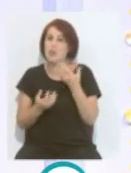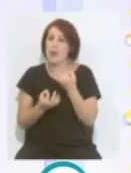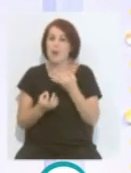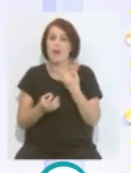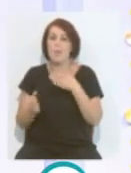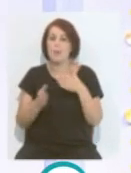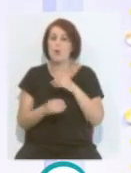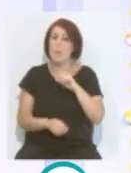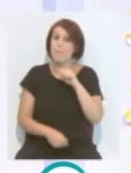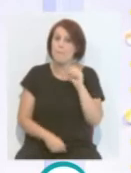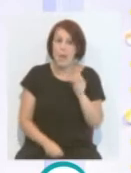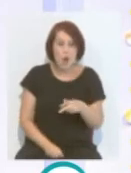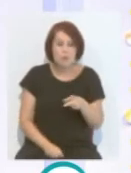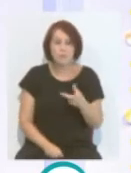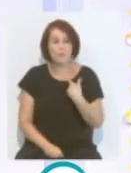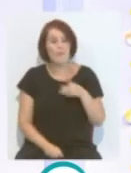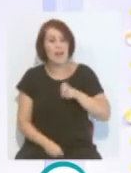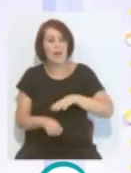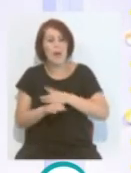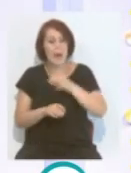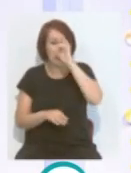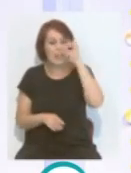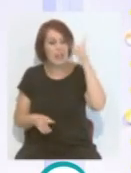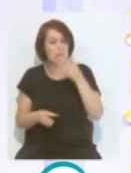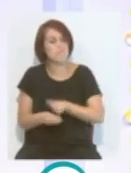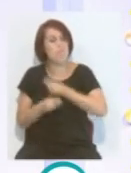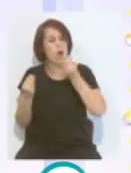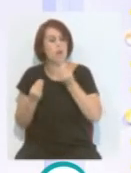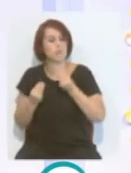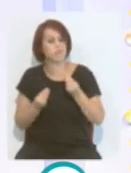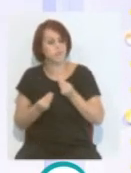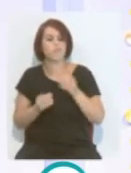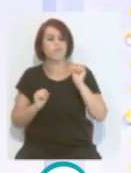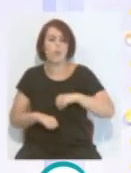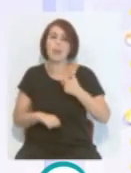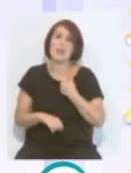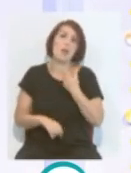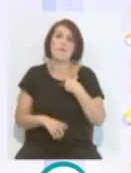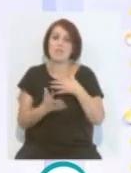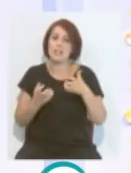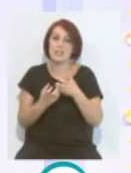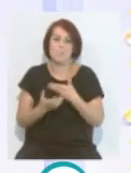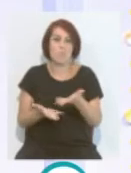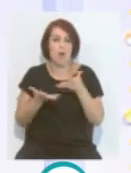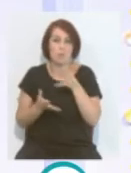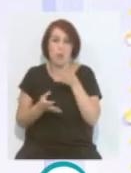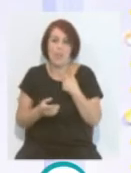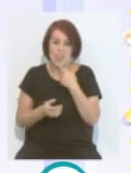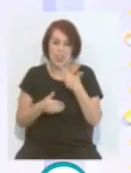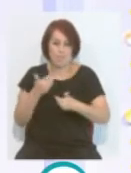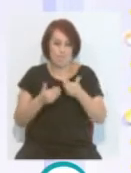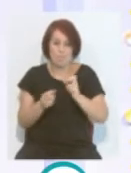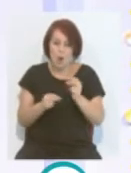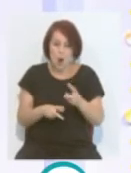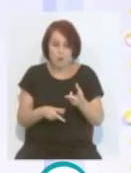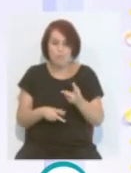fueron los que le sirvieron para afianzar una idea. O sea, creo que a mí esa frase me encanta, en el sentido de que cuando peor te vas es cuando más creen en lo que te vas haciendo, en lo que te ha llevado